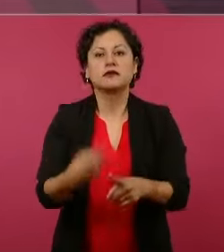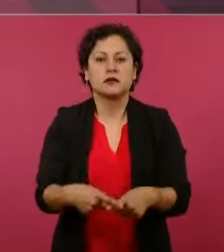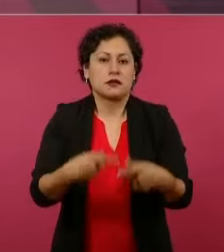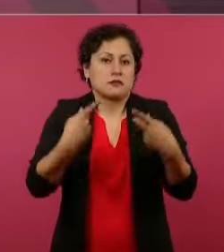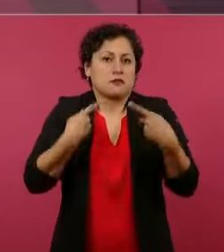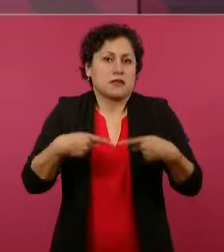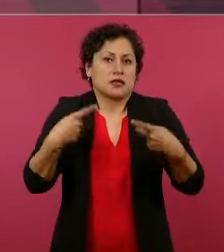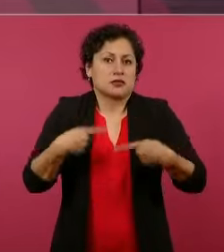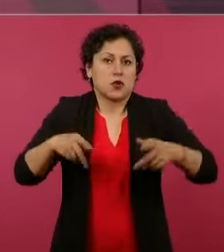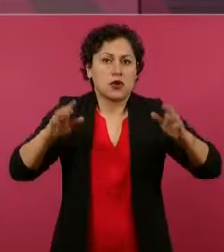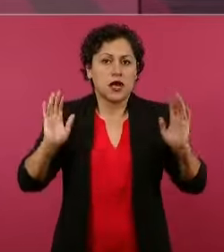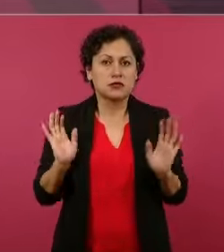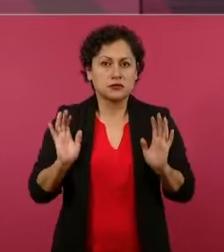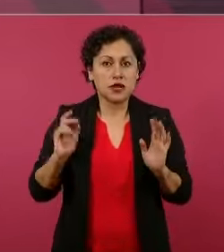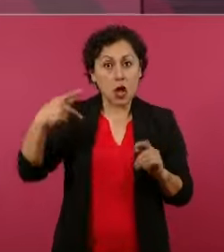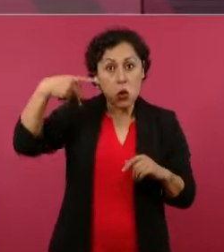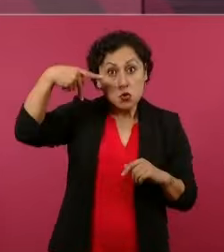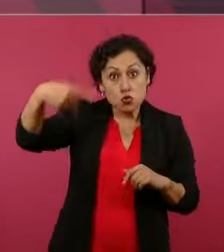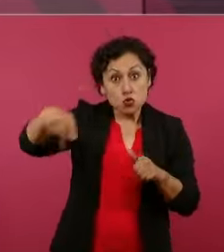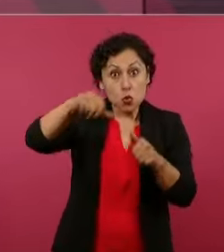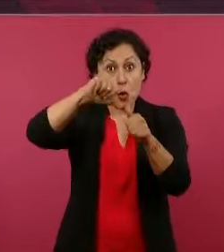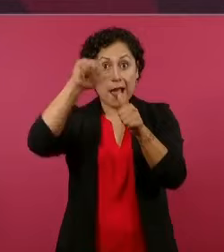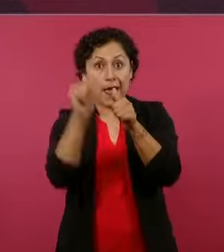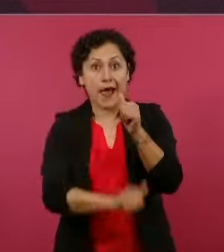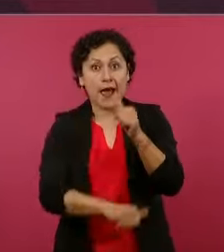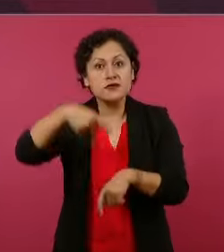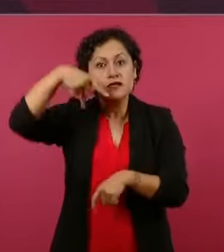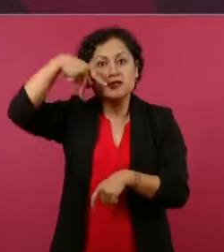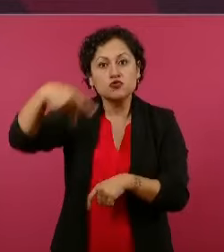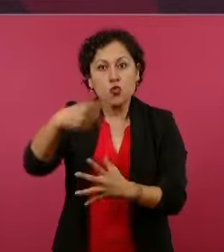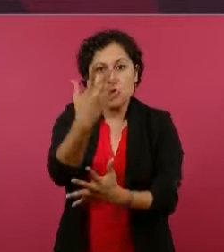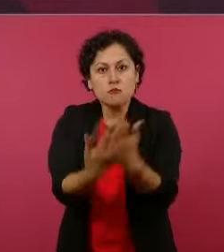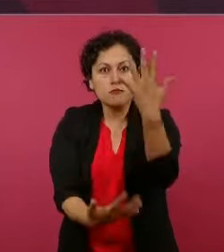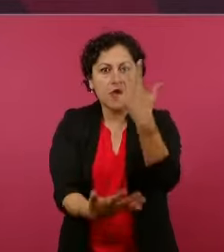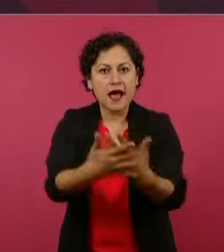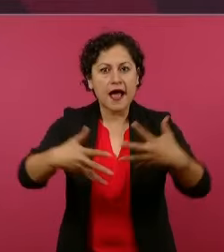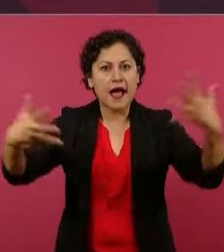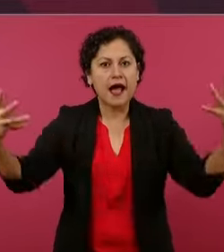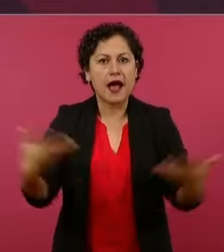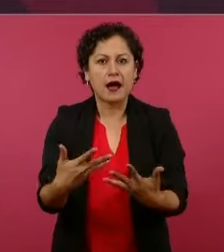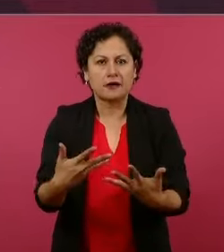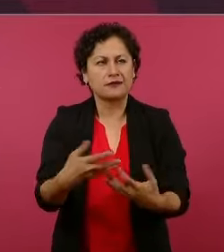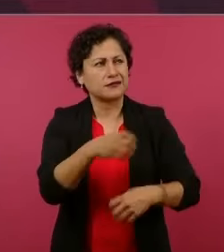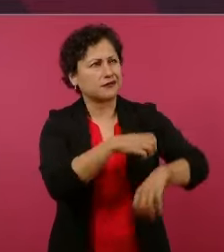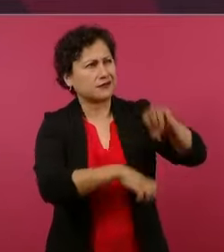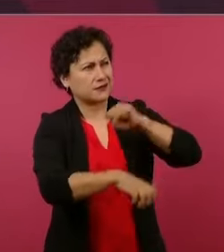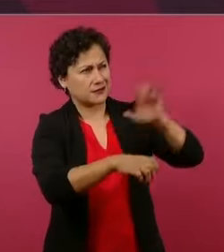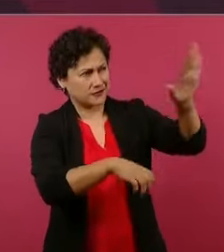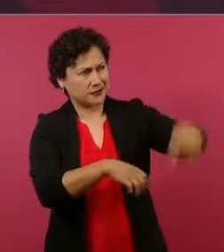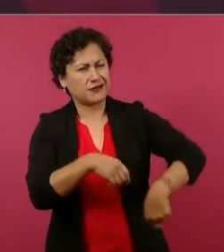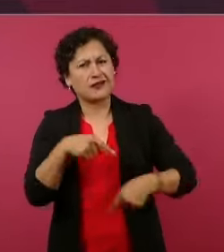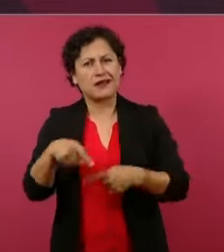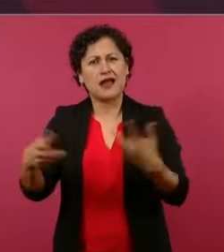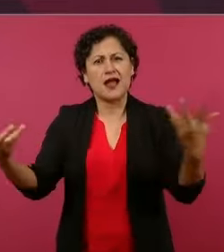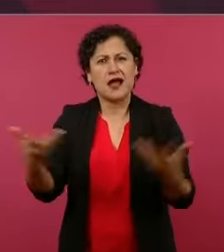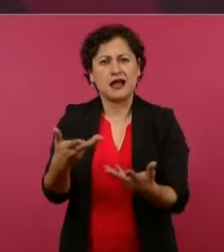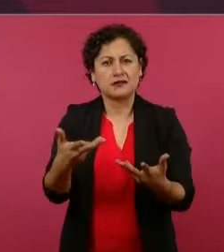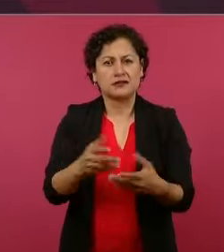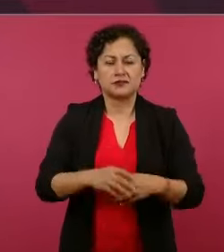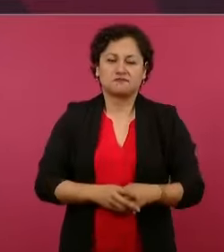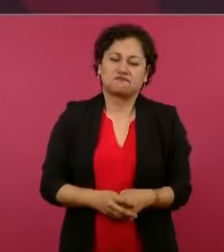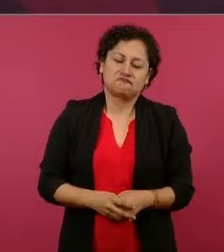son sus caminos no es una empresa constructora Ojalá y fuese